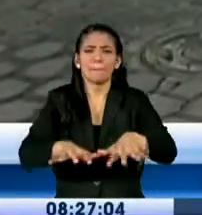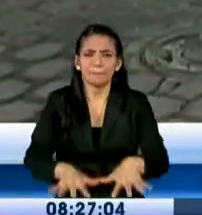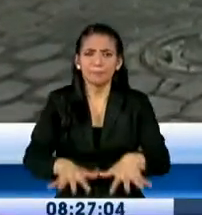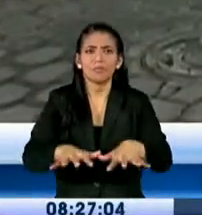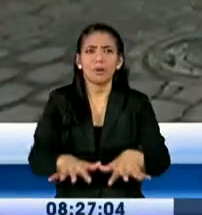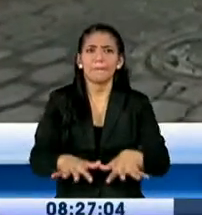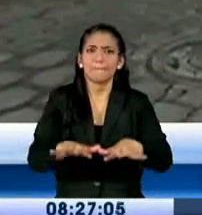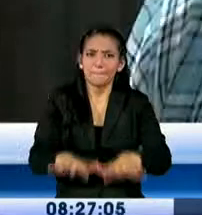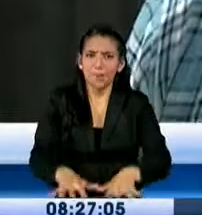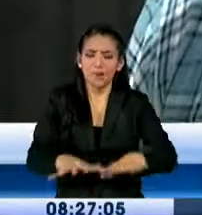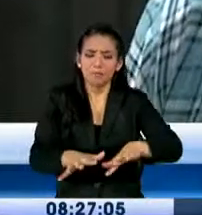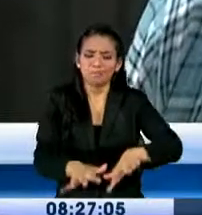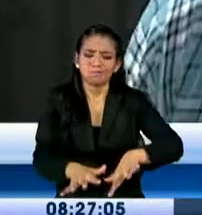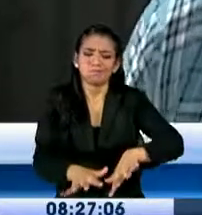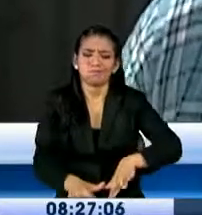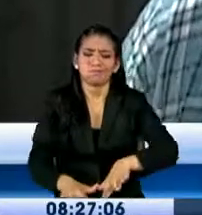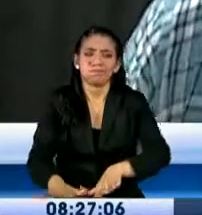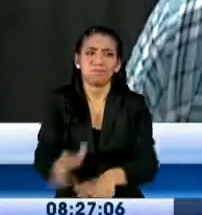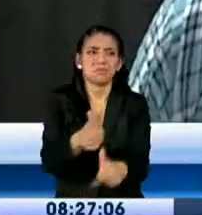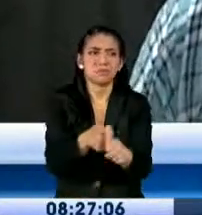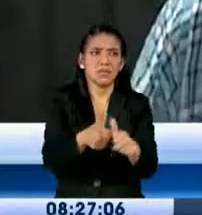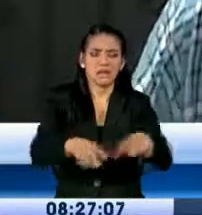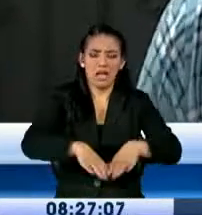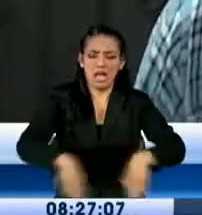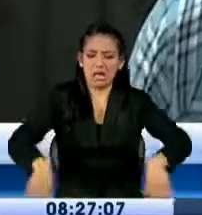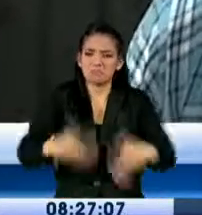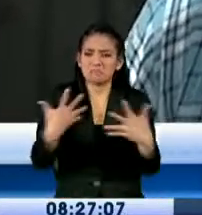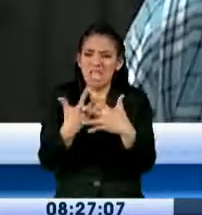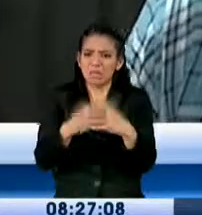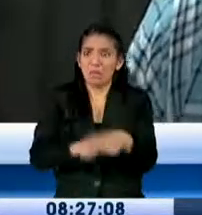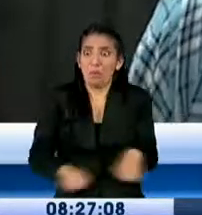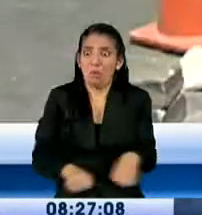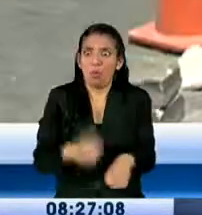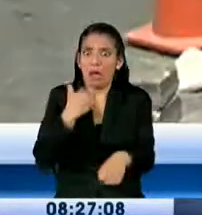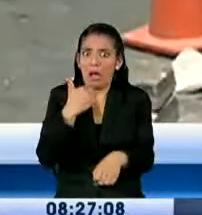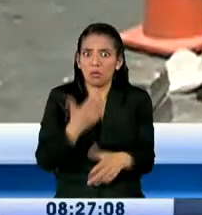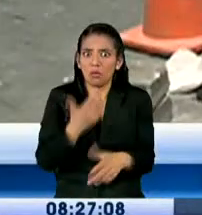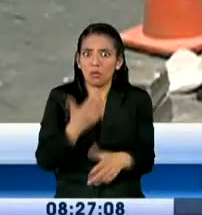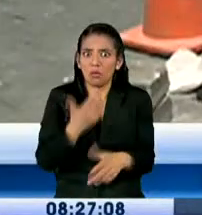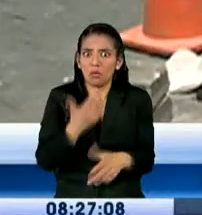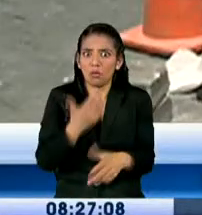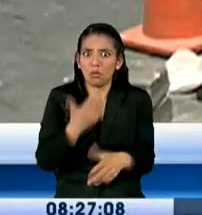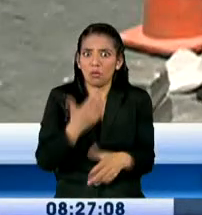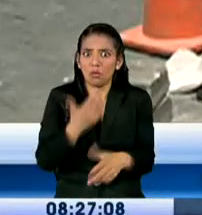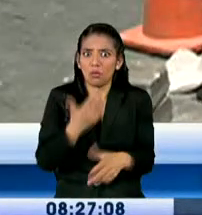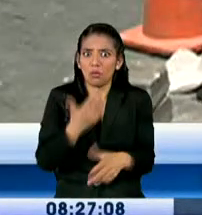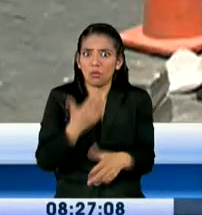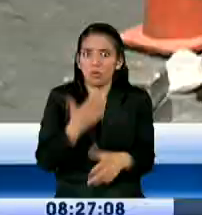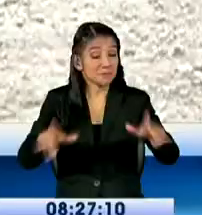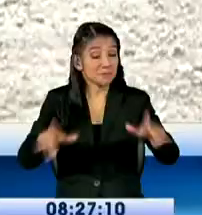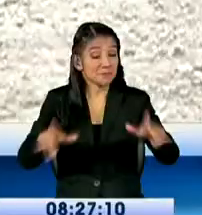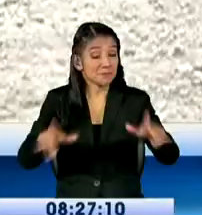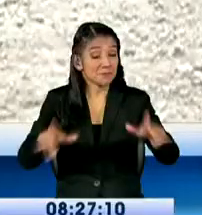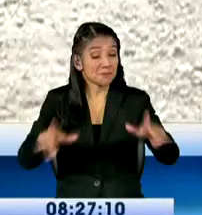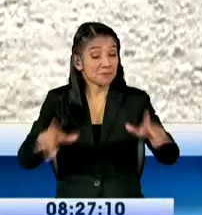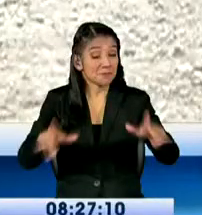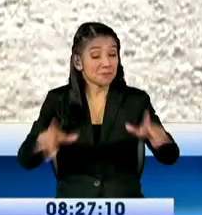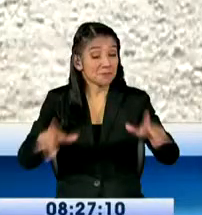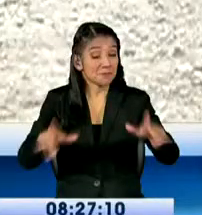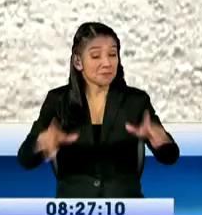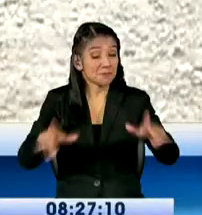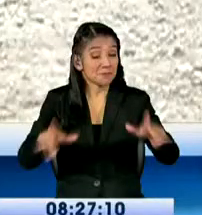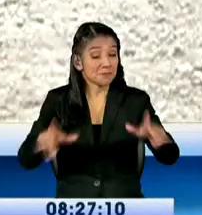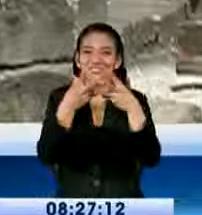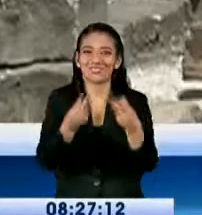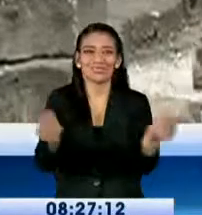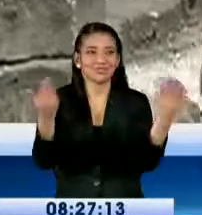está junto al alcantarillado y da miedo que explote eso. Pero gracias a sus pedidos, la empresa de agua potable dio una pronta solución a